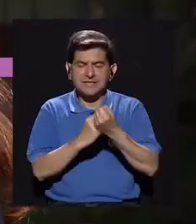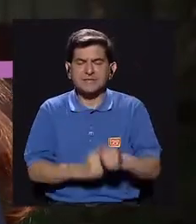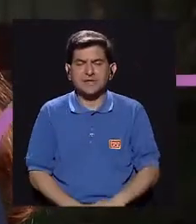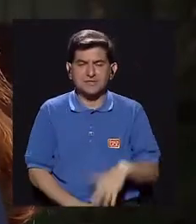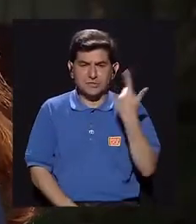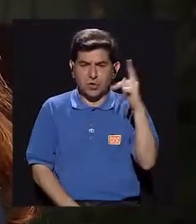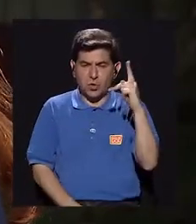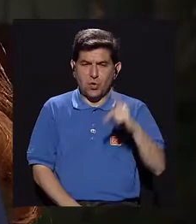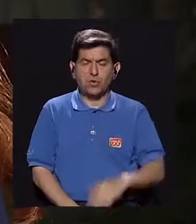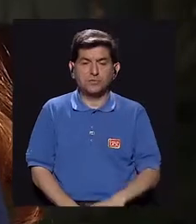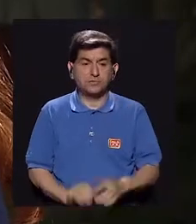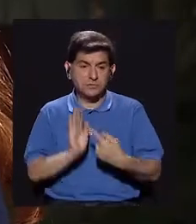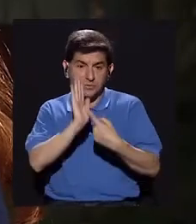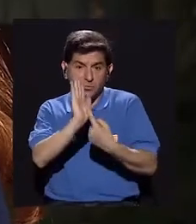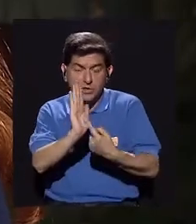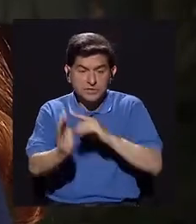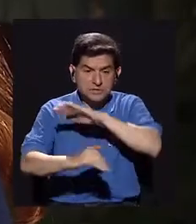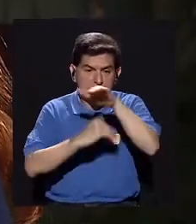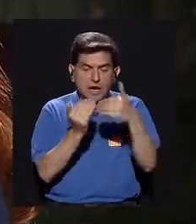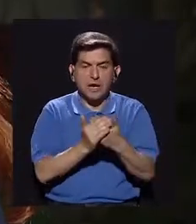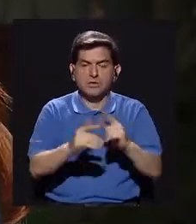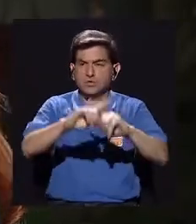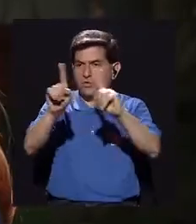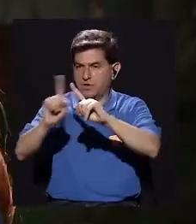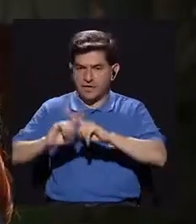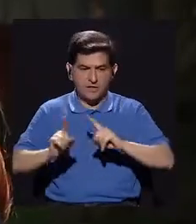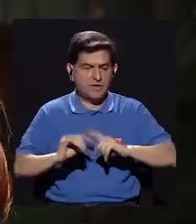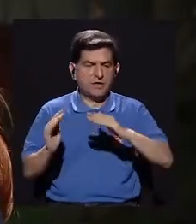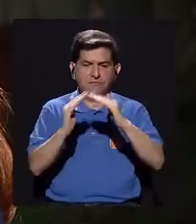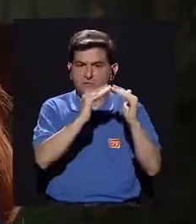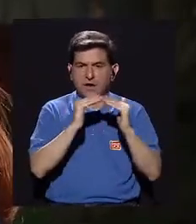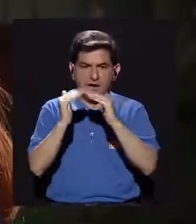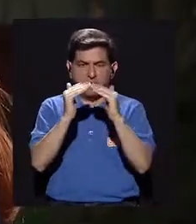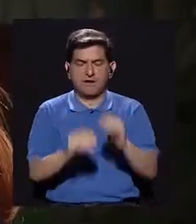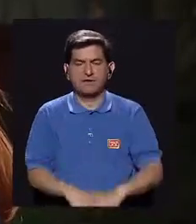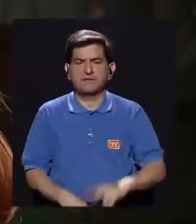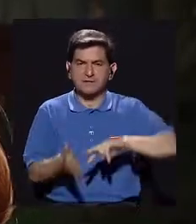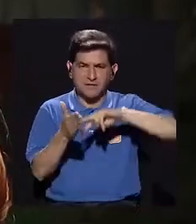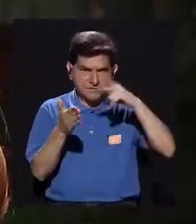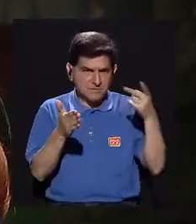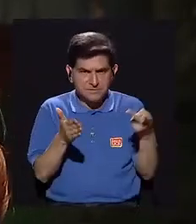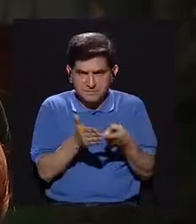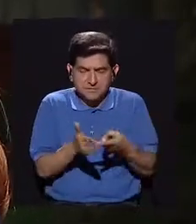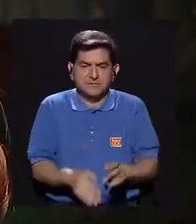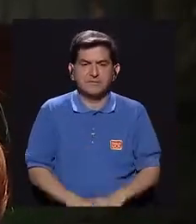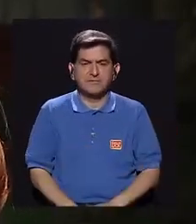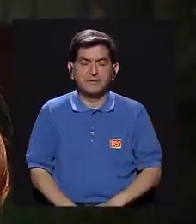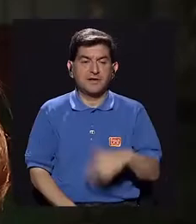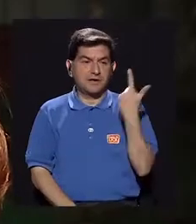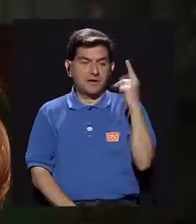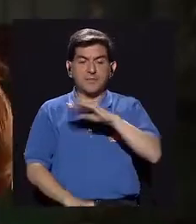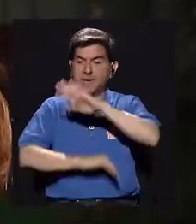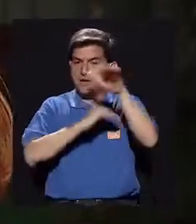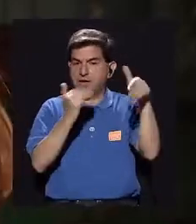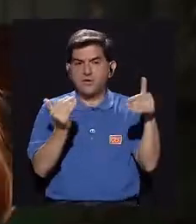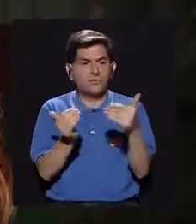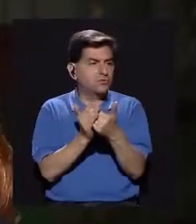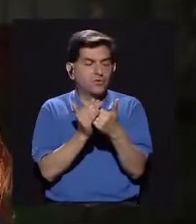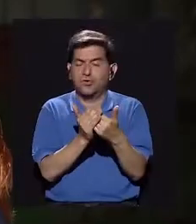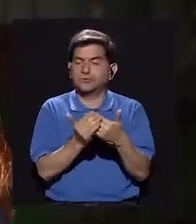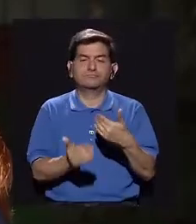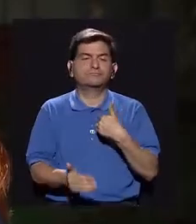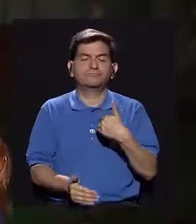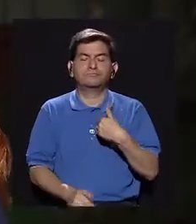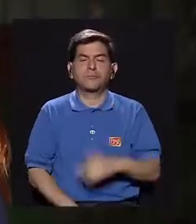factores de riesgo están presentes en todo el rango de población, estamos con un riesgo en toda